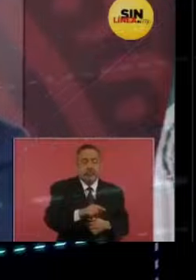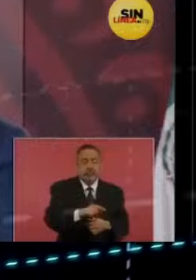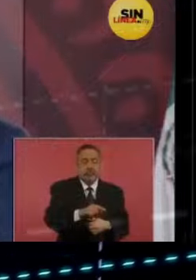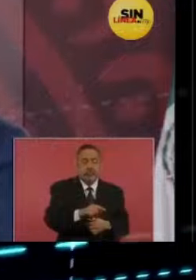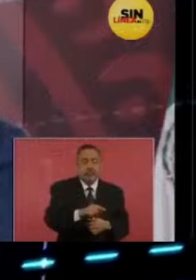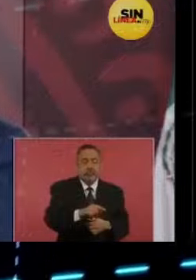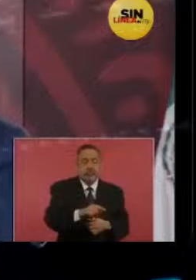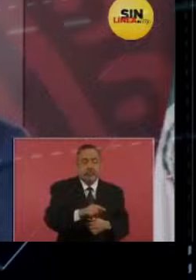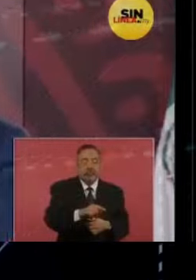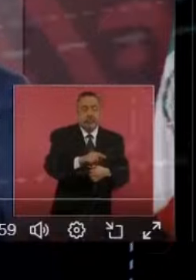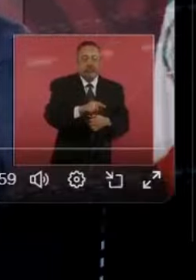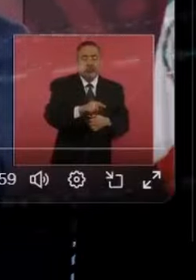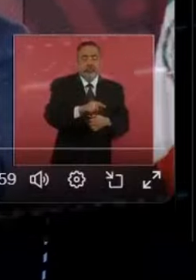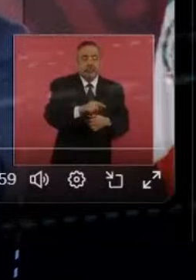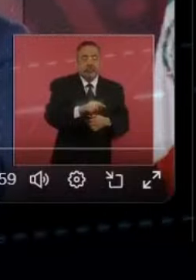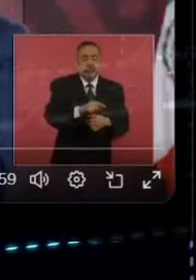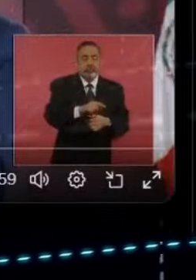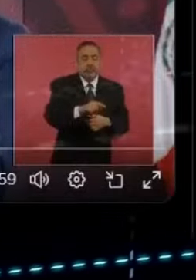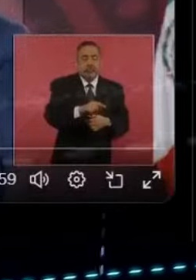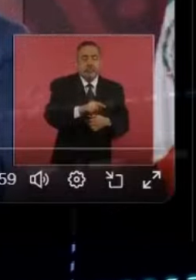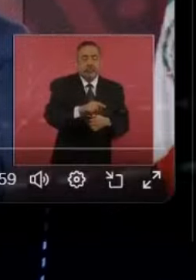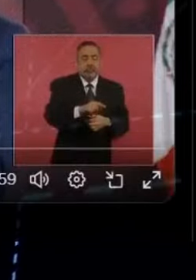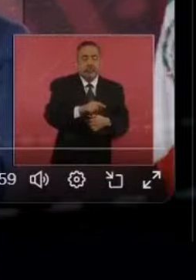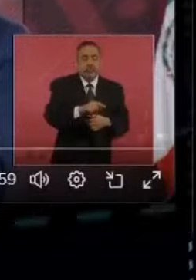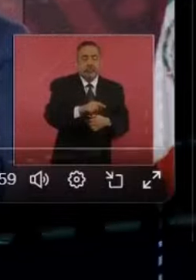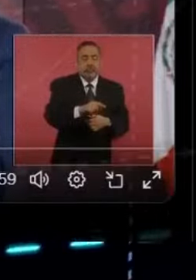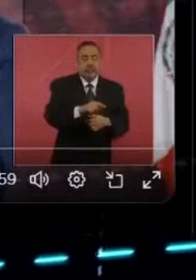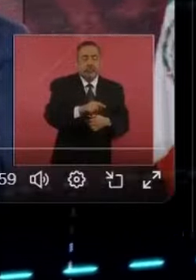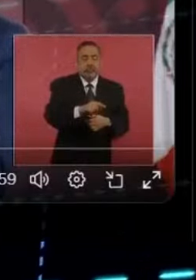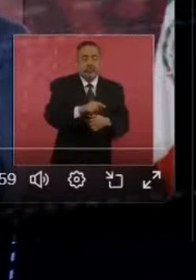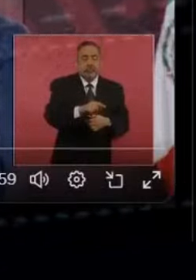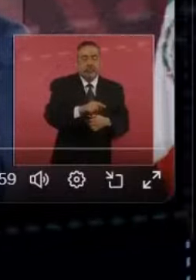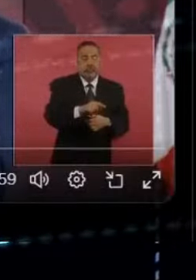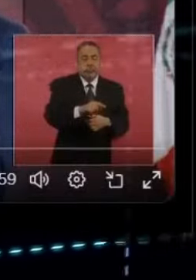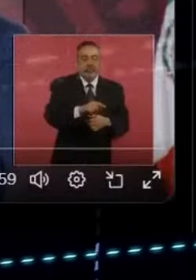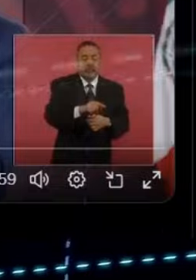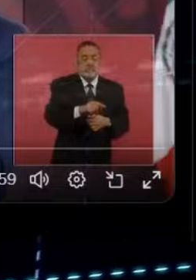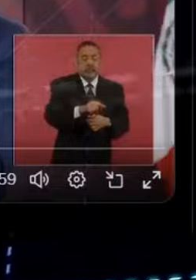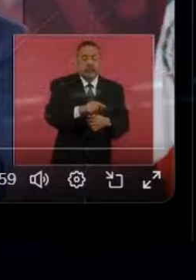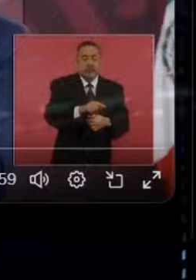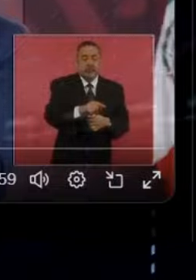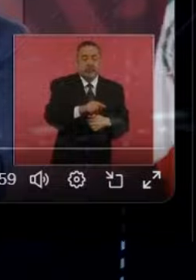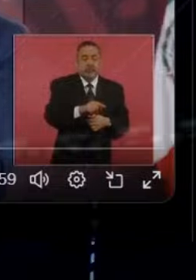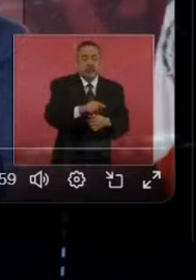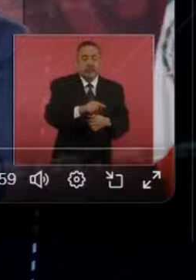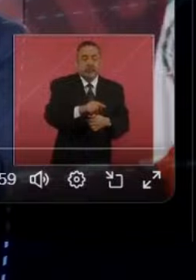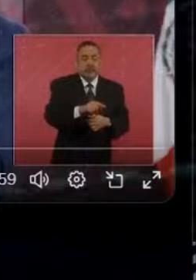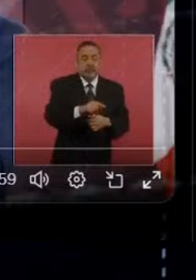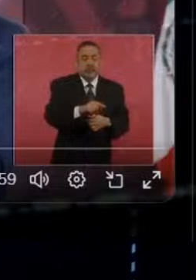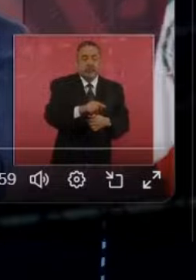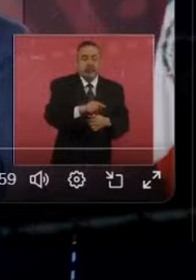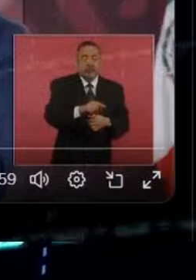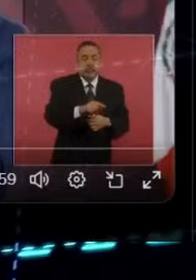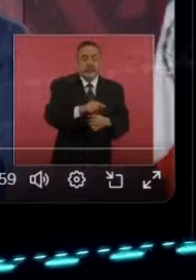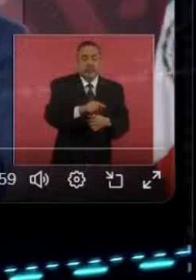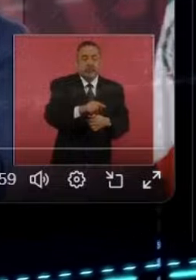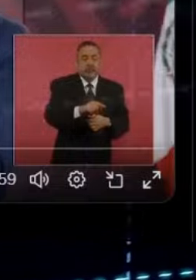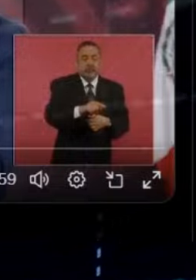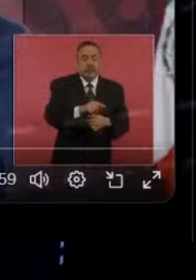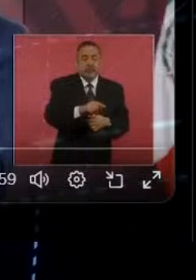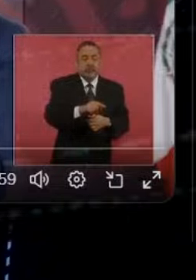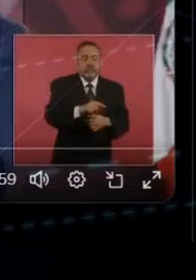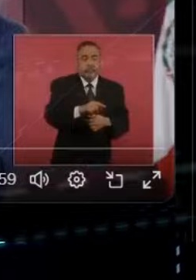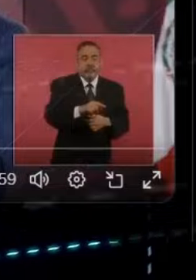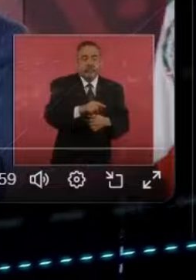al presidente Andrés Manuel López Obrador y engañaran manipular al pueblo de México mintiéndole que el gobierno de la cu